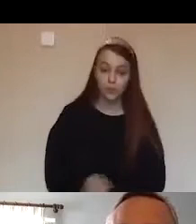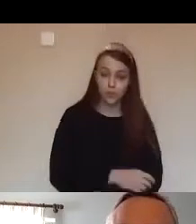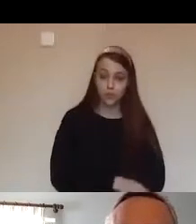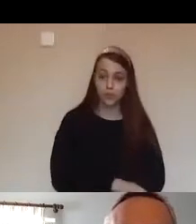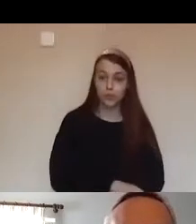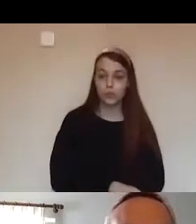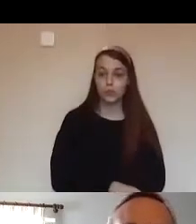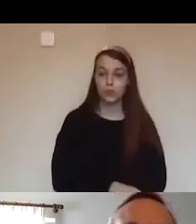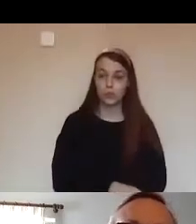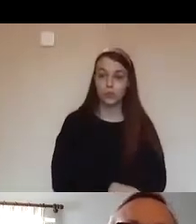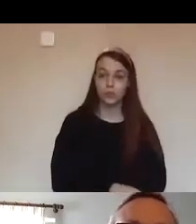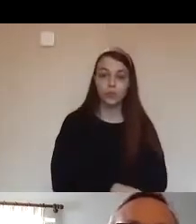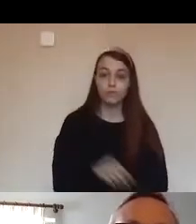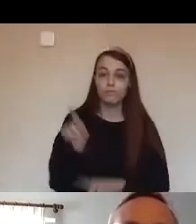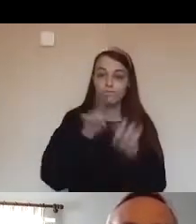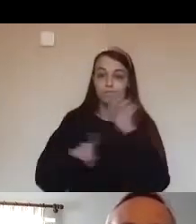Perdona, problemas de sonido, no lo oigo.